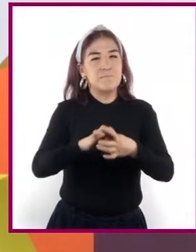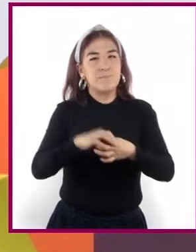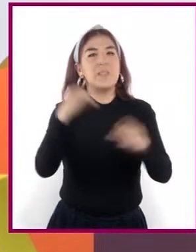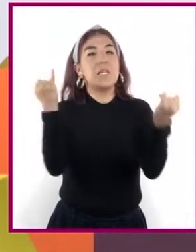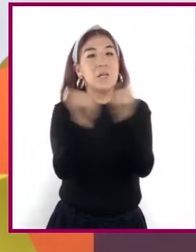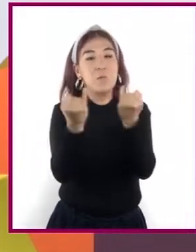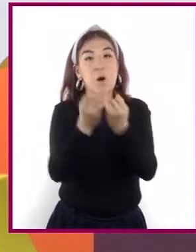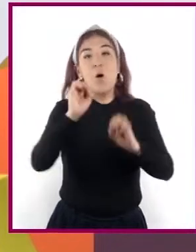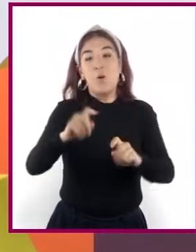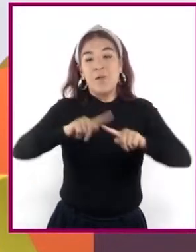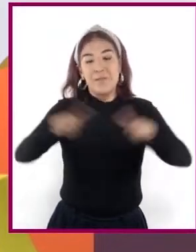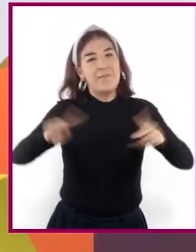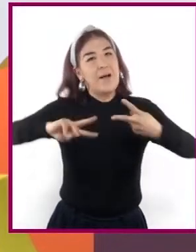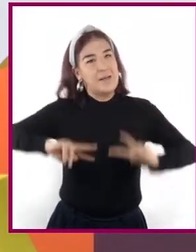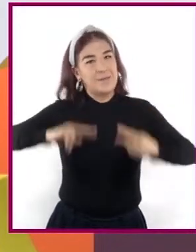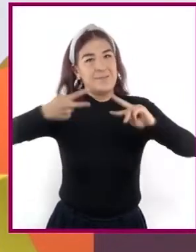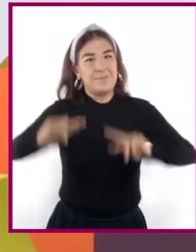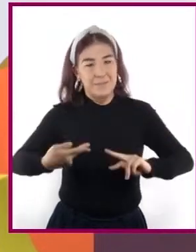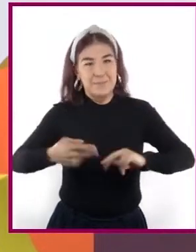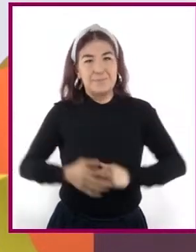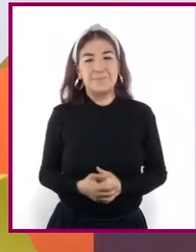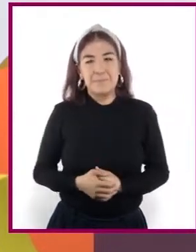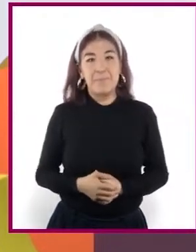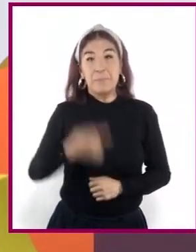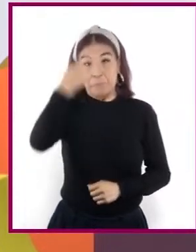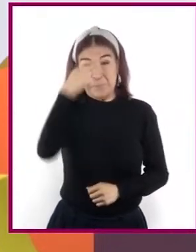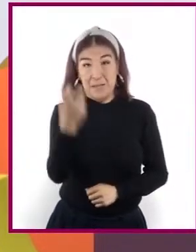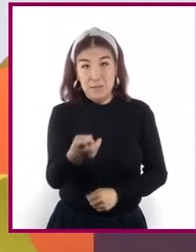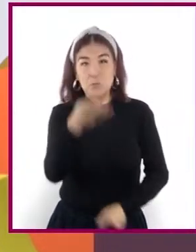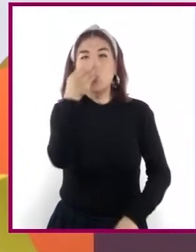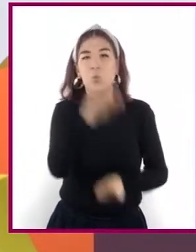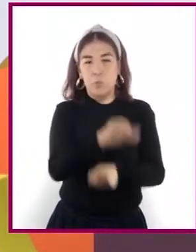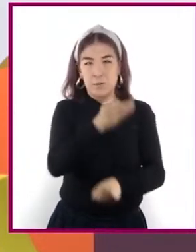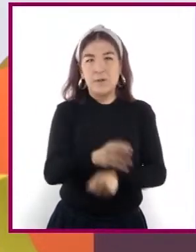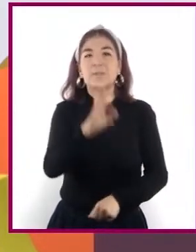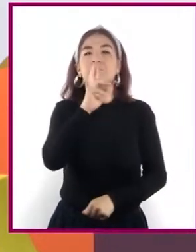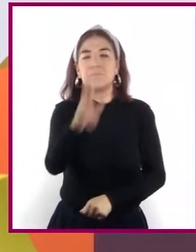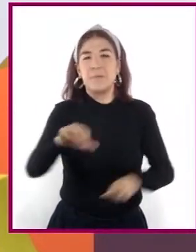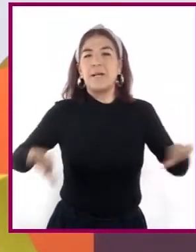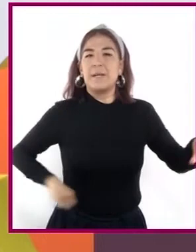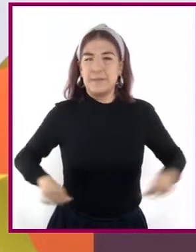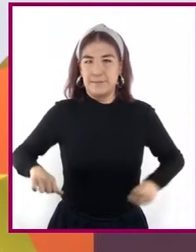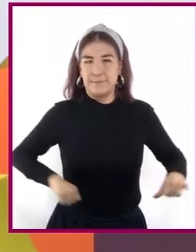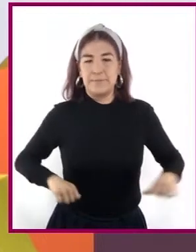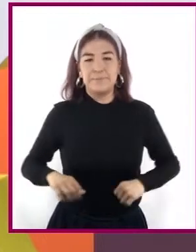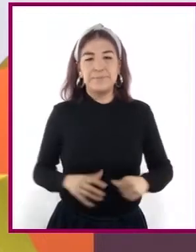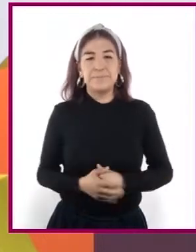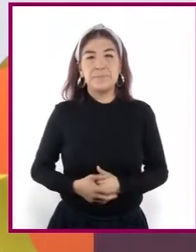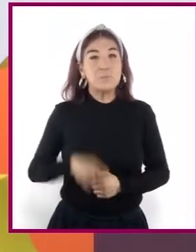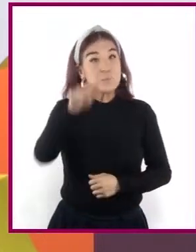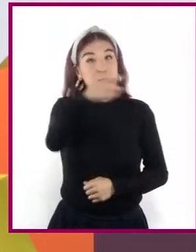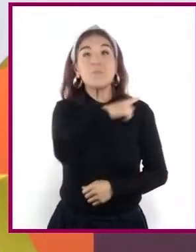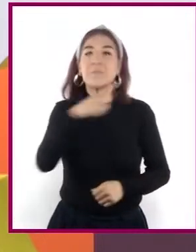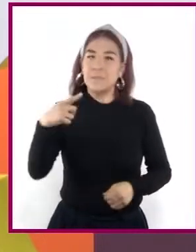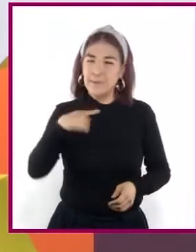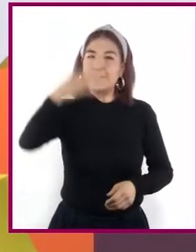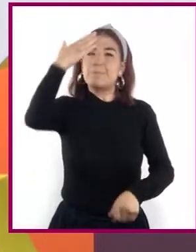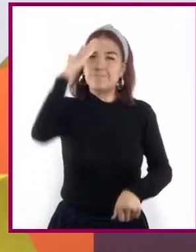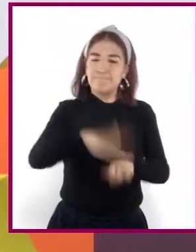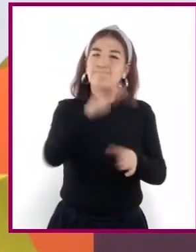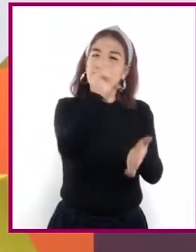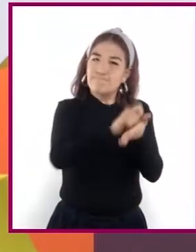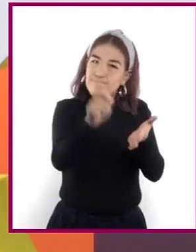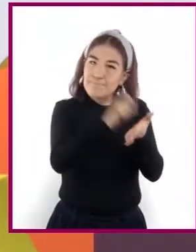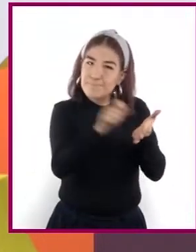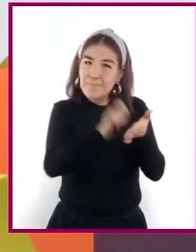proporcionalidad directa o inversa. Para ello, realicemos la siguiente actividad. No se les olvide llevar un